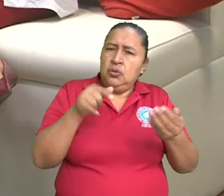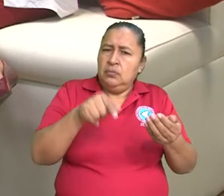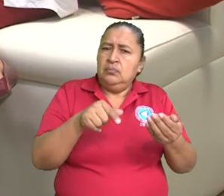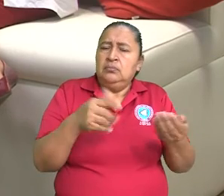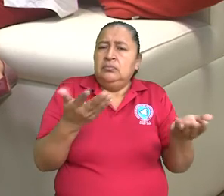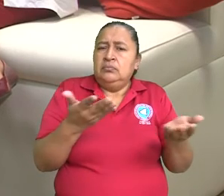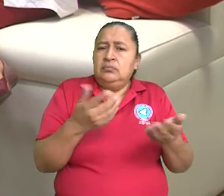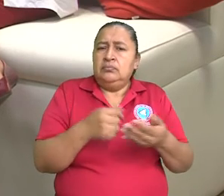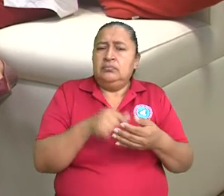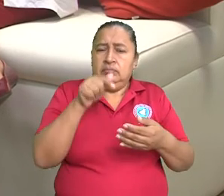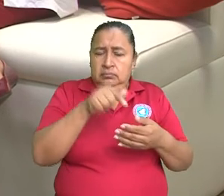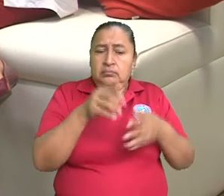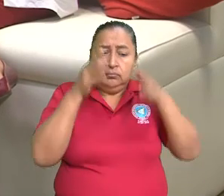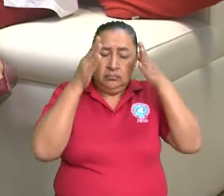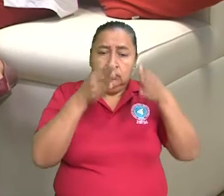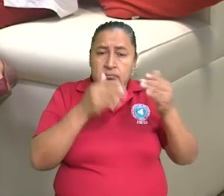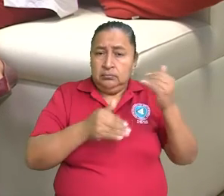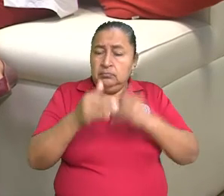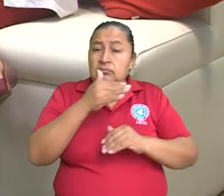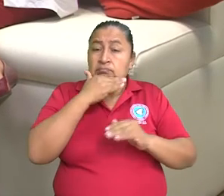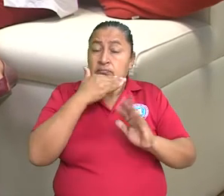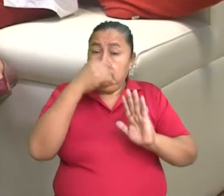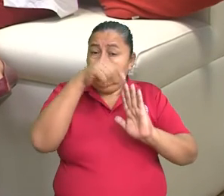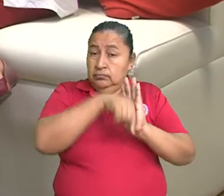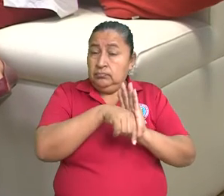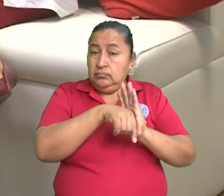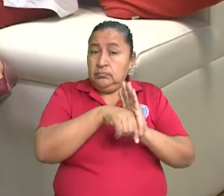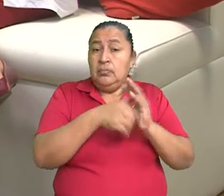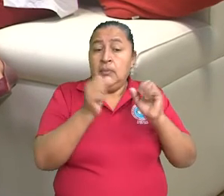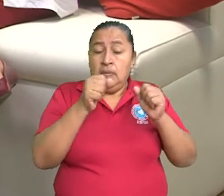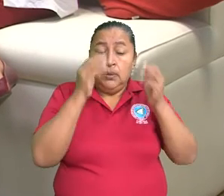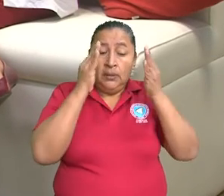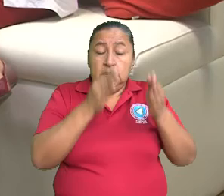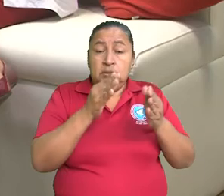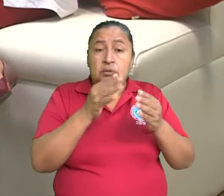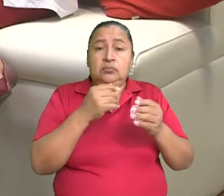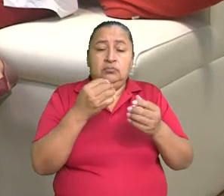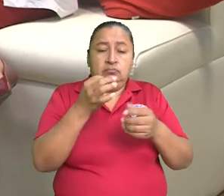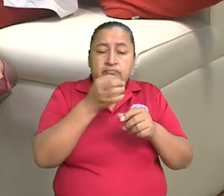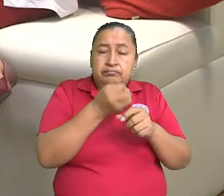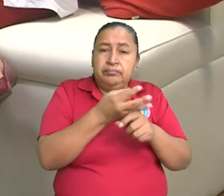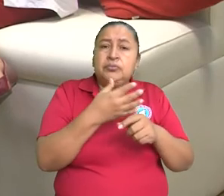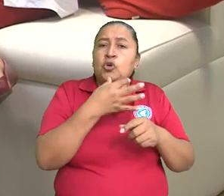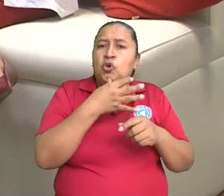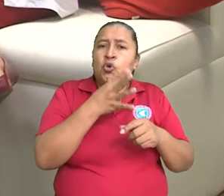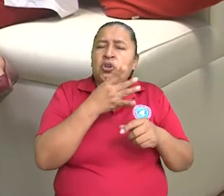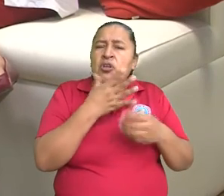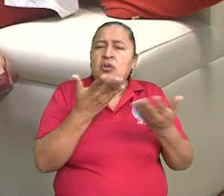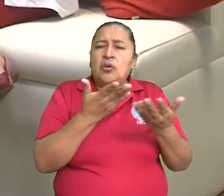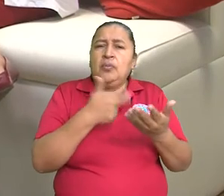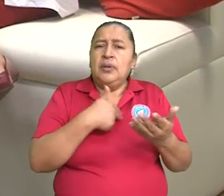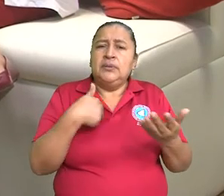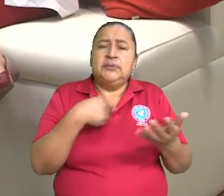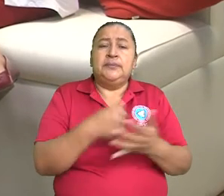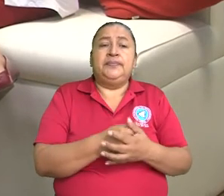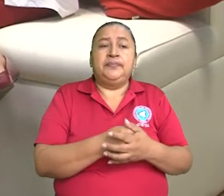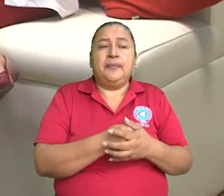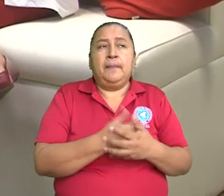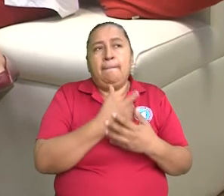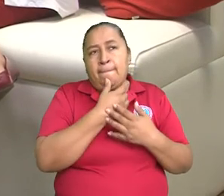abordaje más complejo, me imagino, para tratar este tipo de arruga. ¿Cómo se hace? Eso, sí, pues,